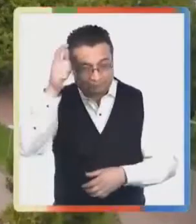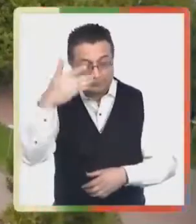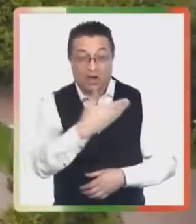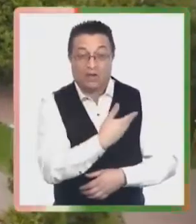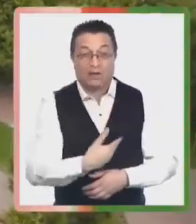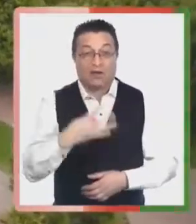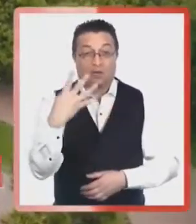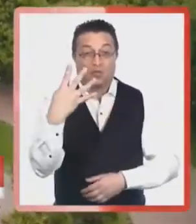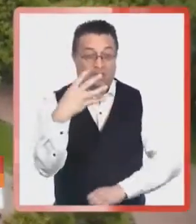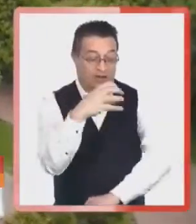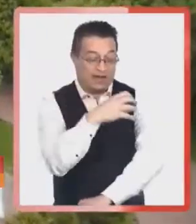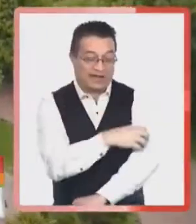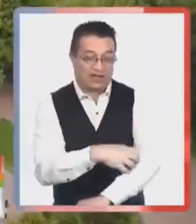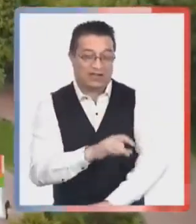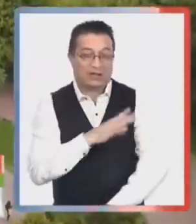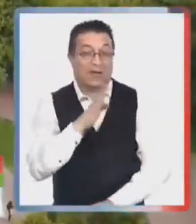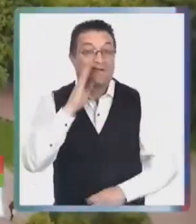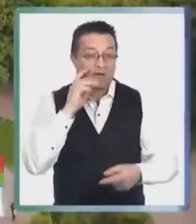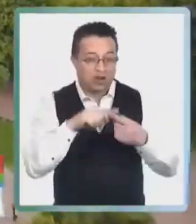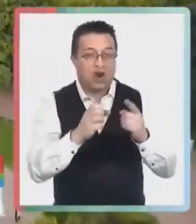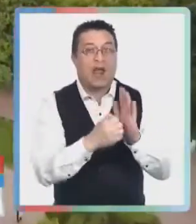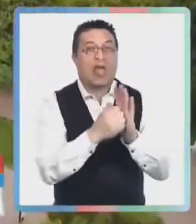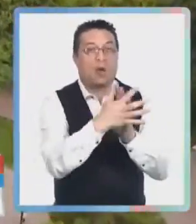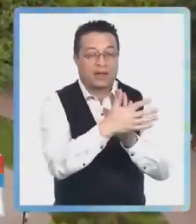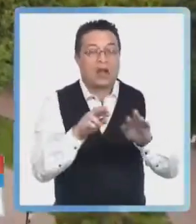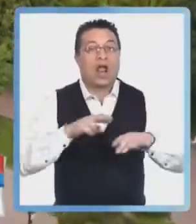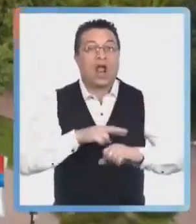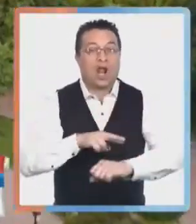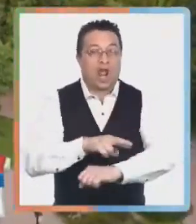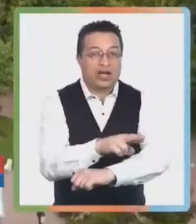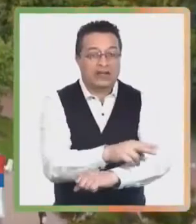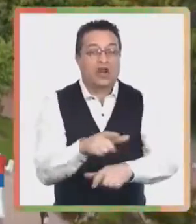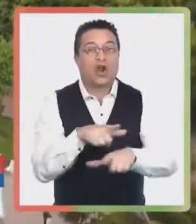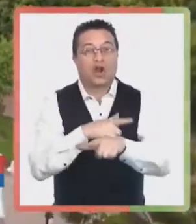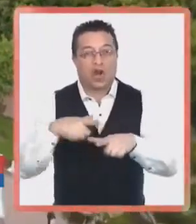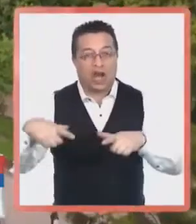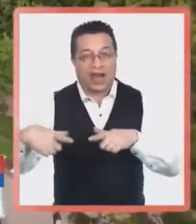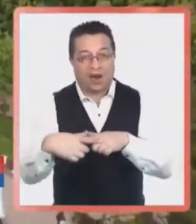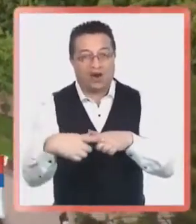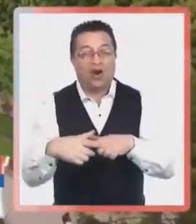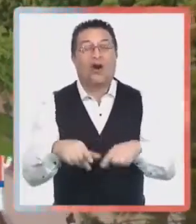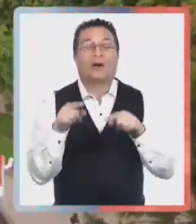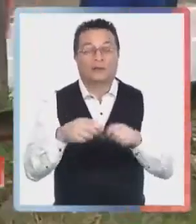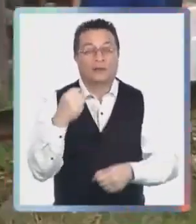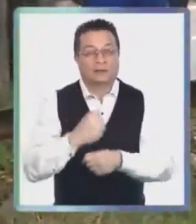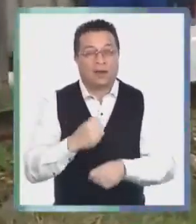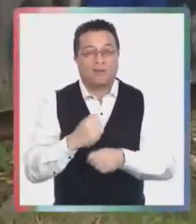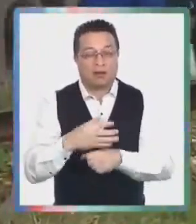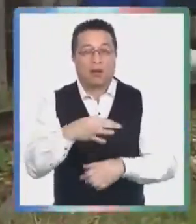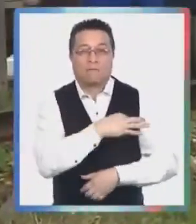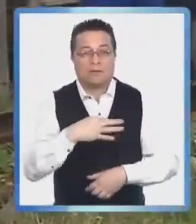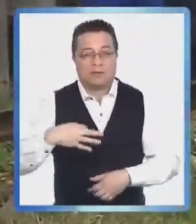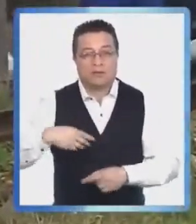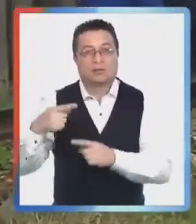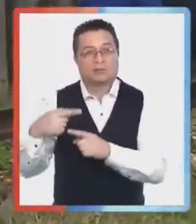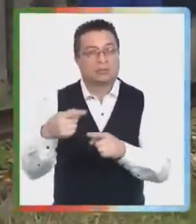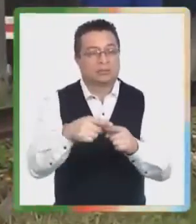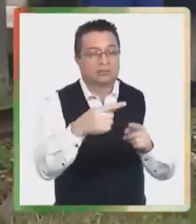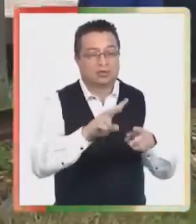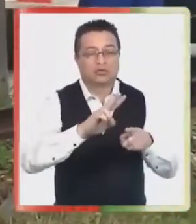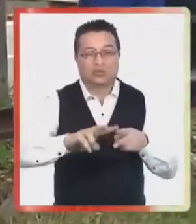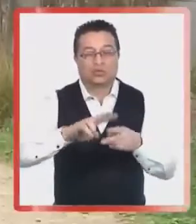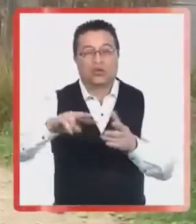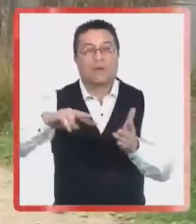para 4 regiones del país: Biobío, Araucanía, Los Ríos y Los Lagos. Trabajo interministerial para dar solución a